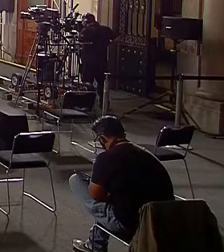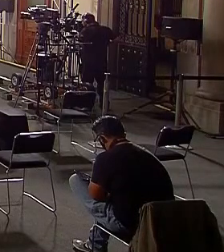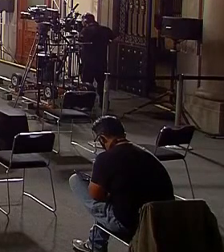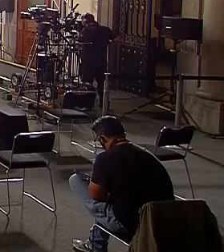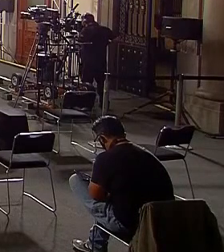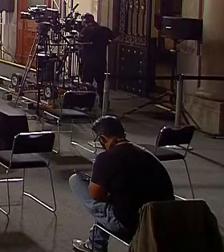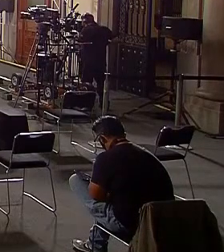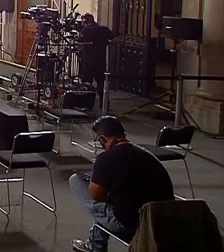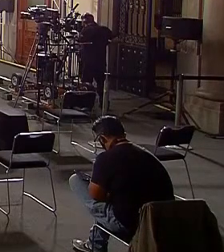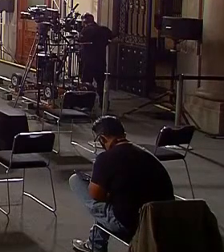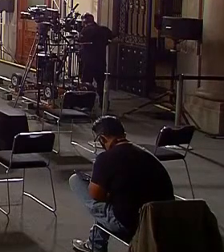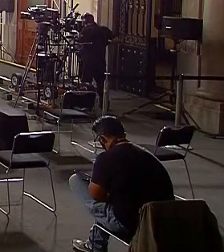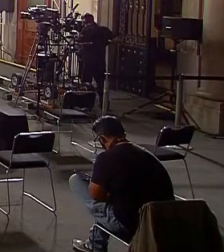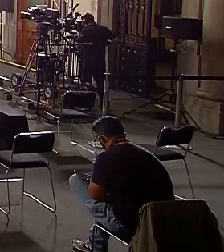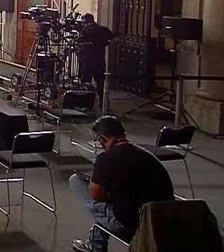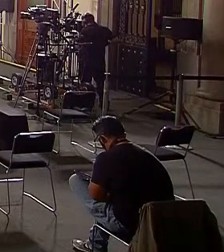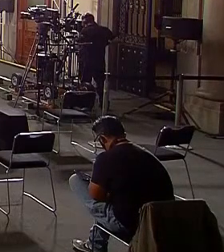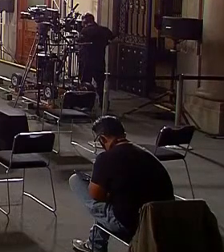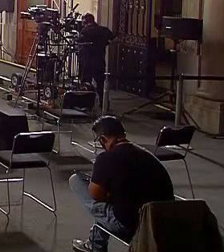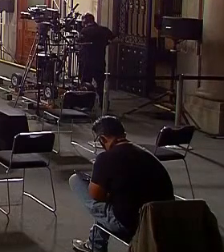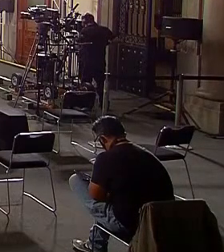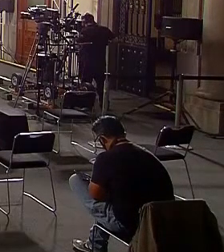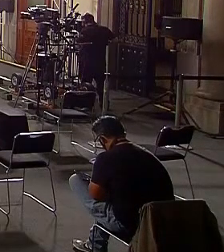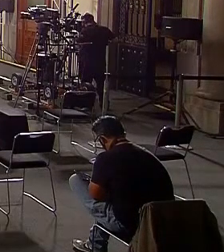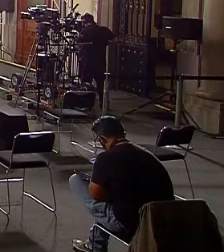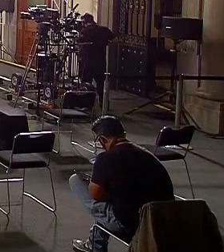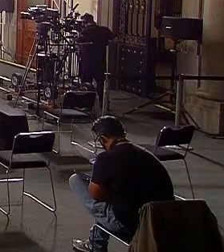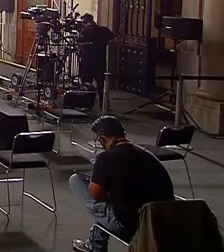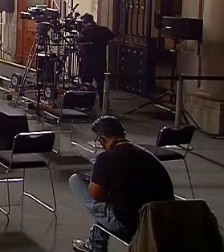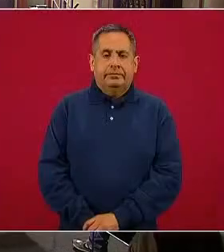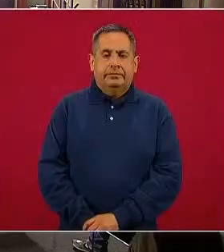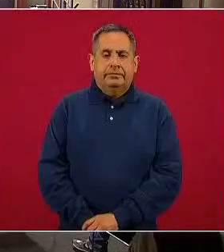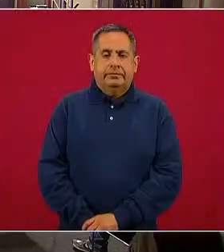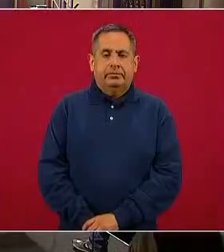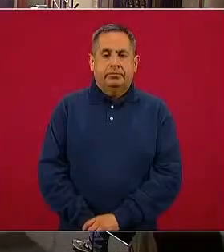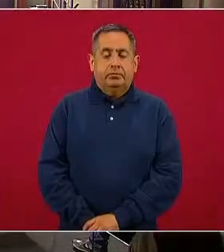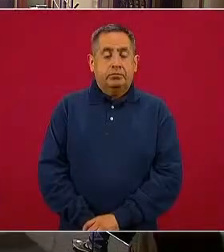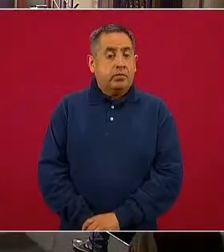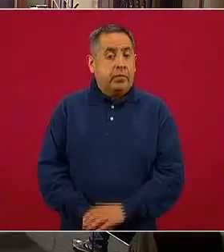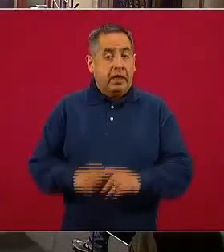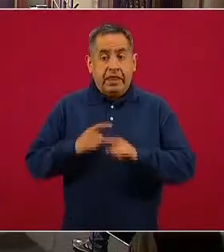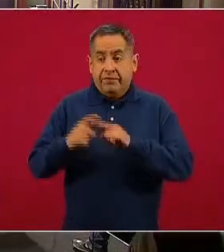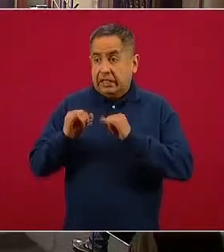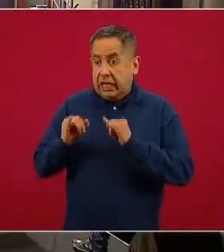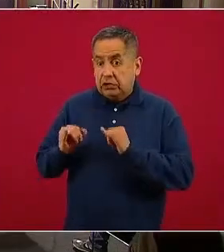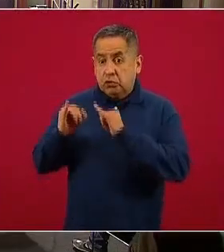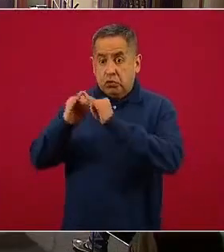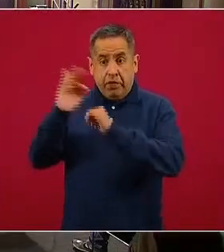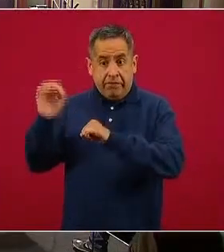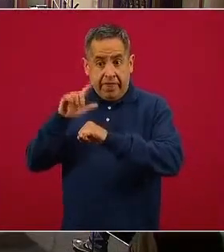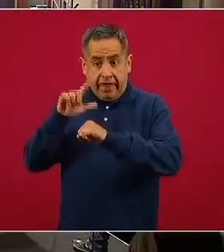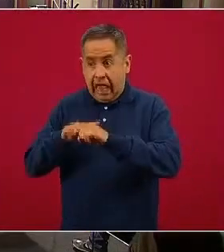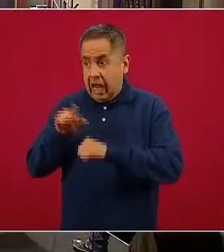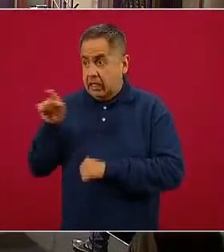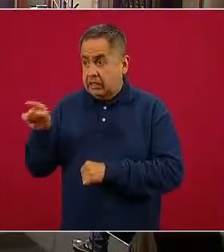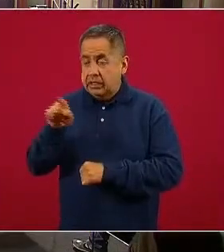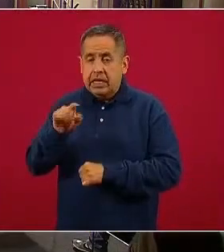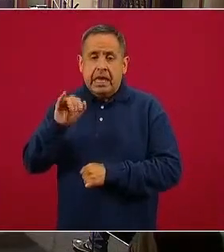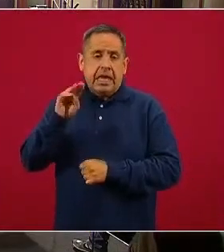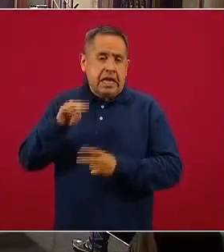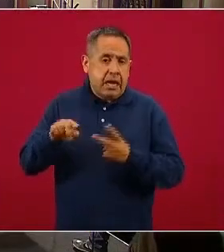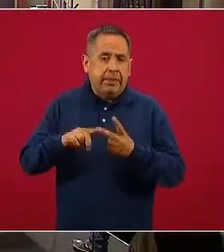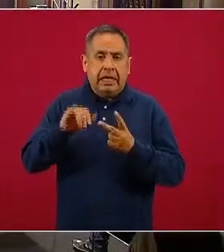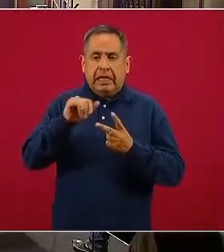primera preselección que se hizo a nivel federal. De las unidades de las instituciones federales, ISSSTE, Pemex,